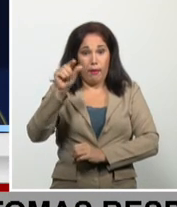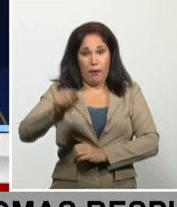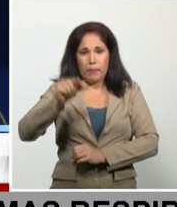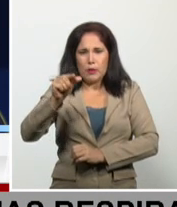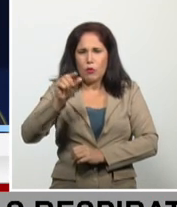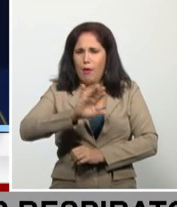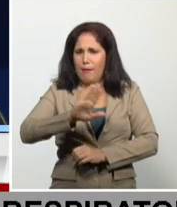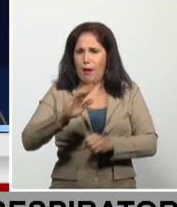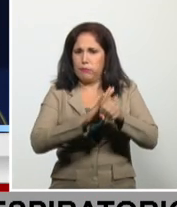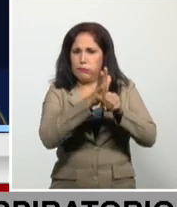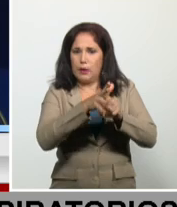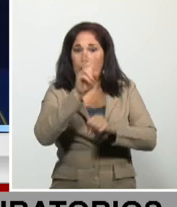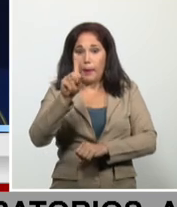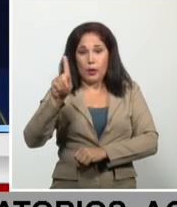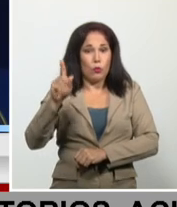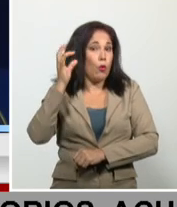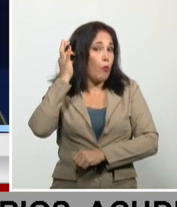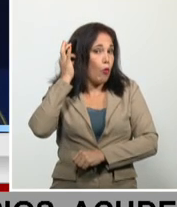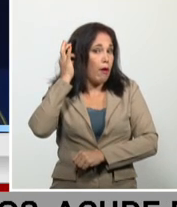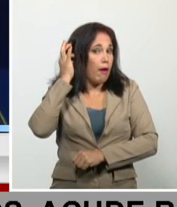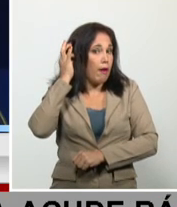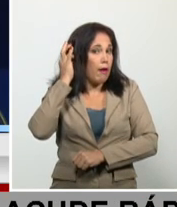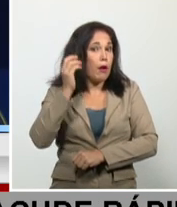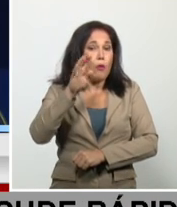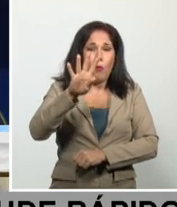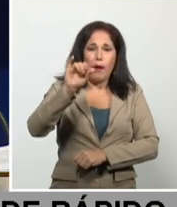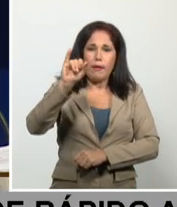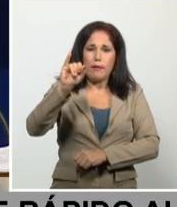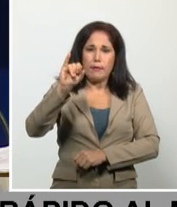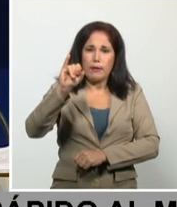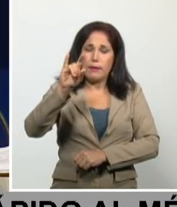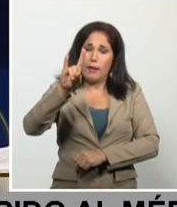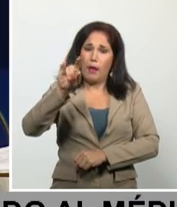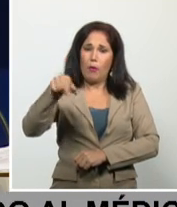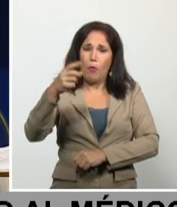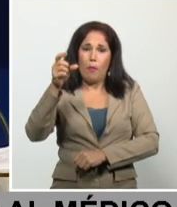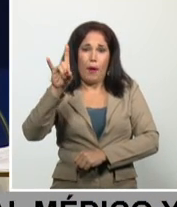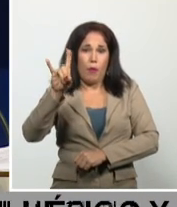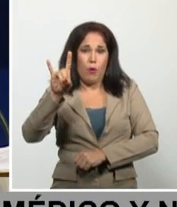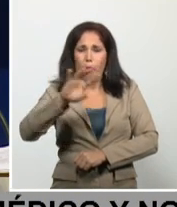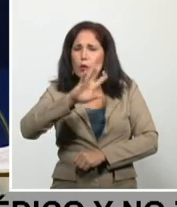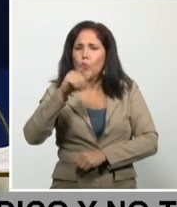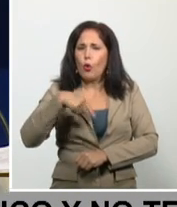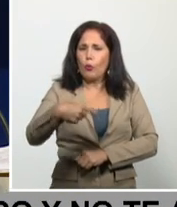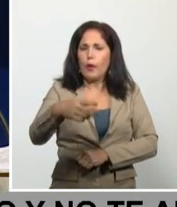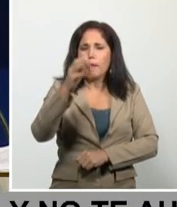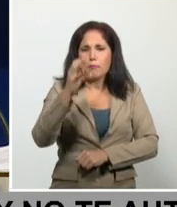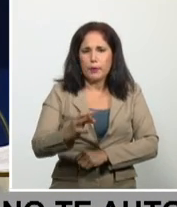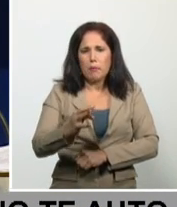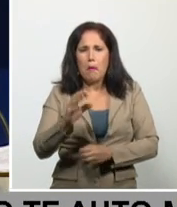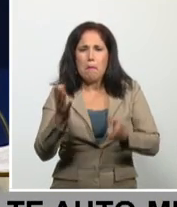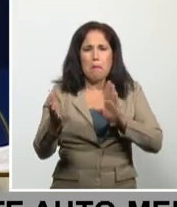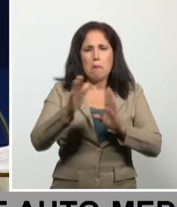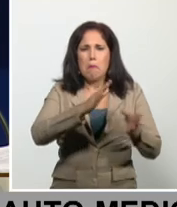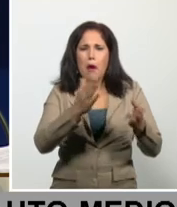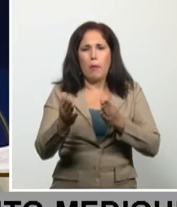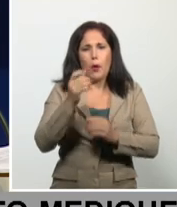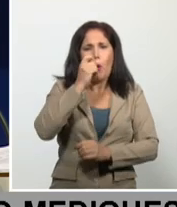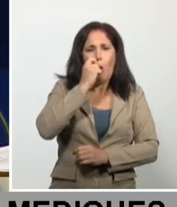diagnosticados, 21 fueron femeninos, el 46,9%. Todos estos días se ha mantenido más o menos en una